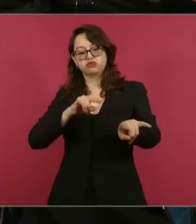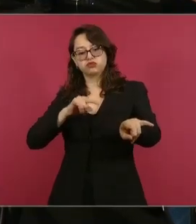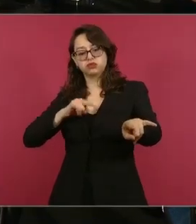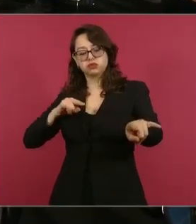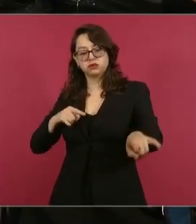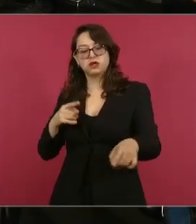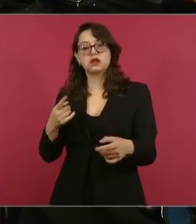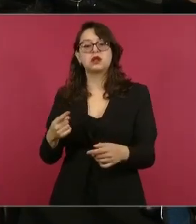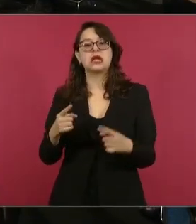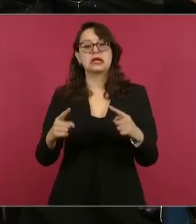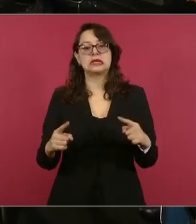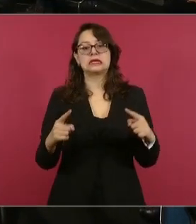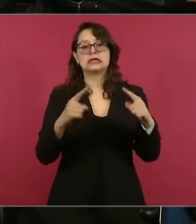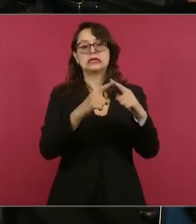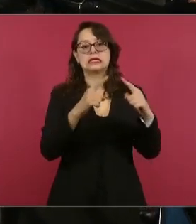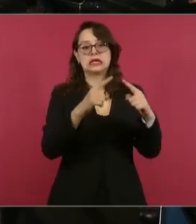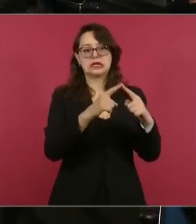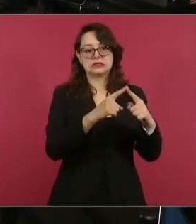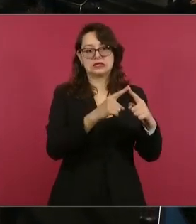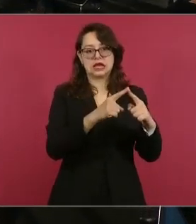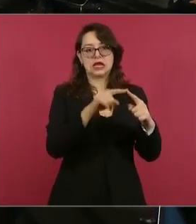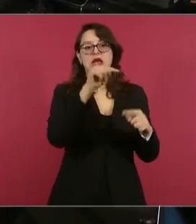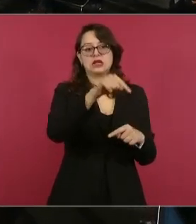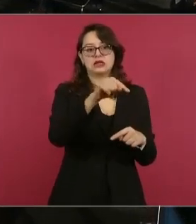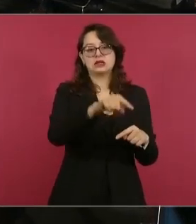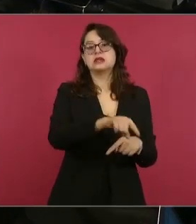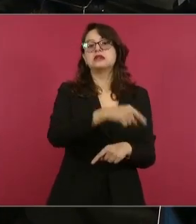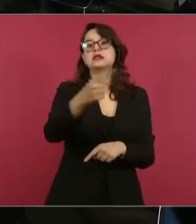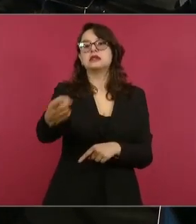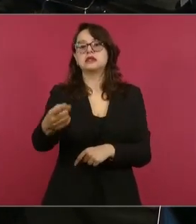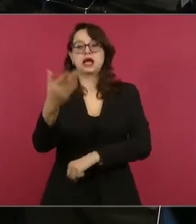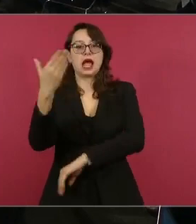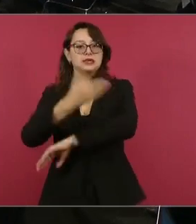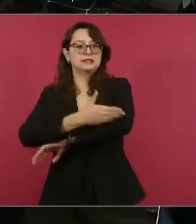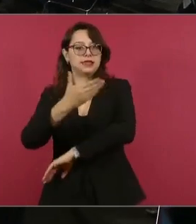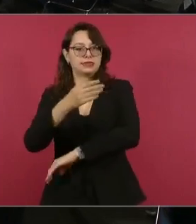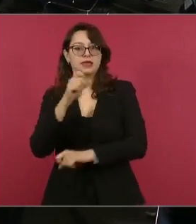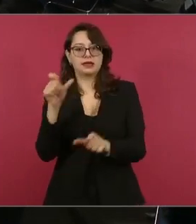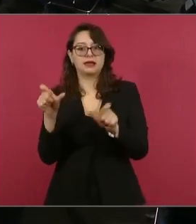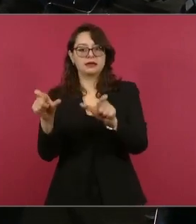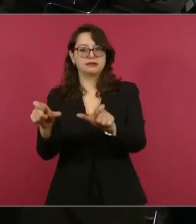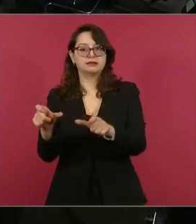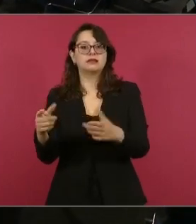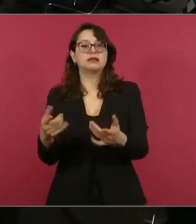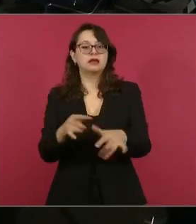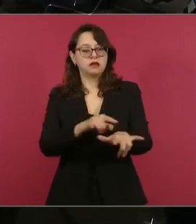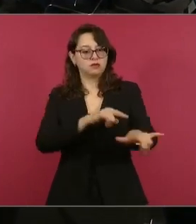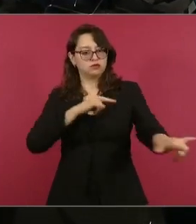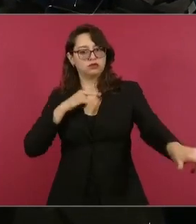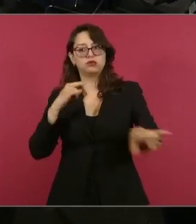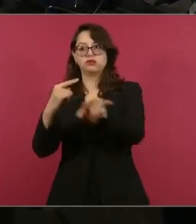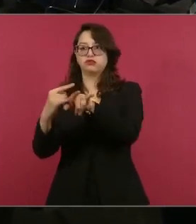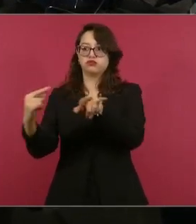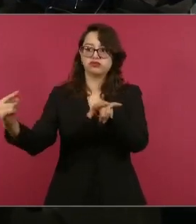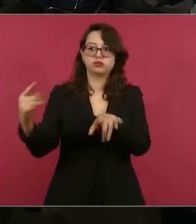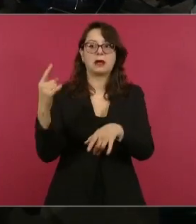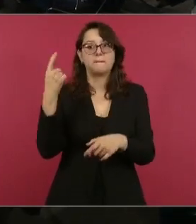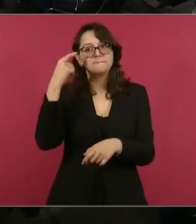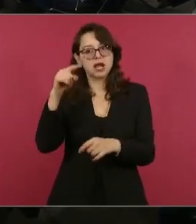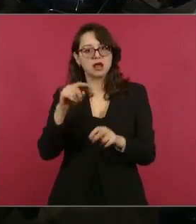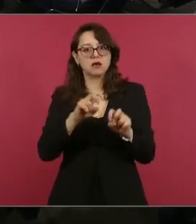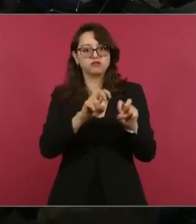Costa Azul y en la caseta La Venta. Y el día de hoy estarán 120